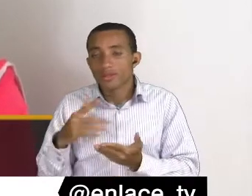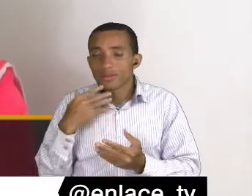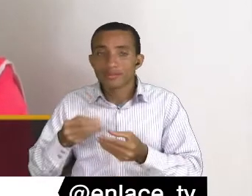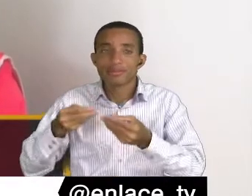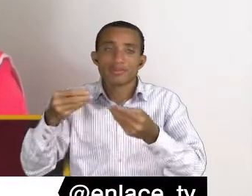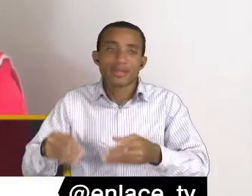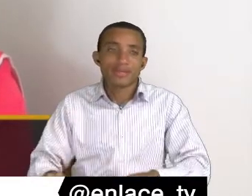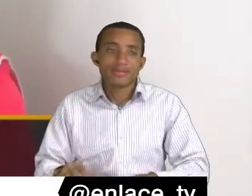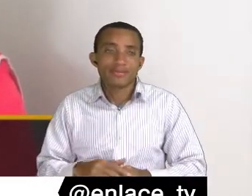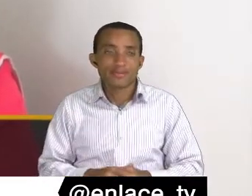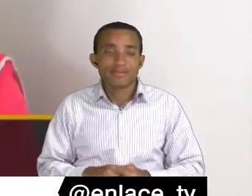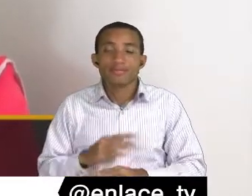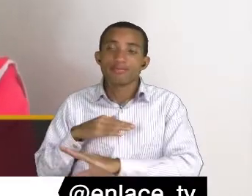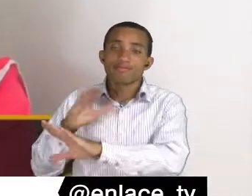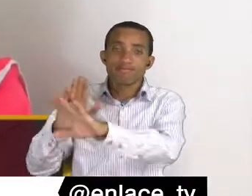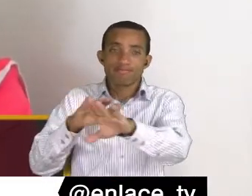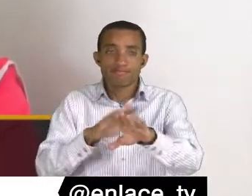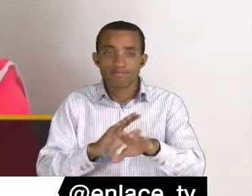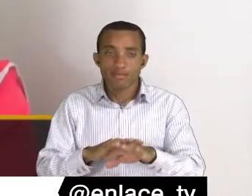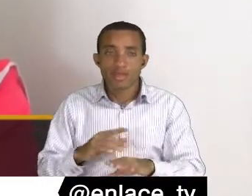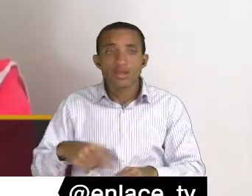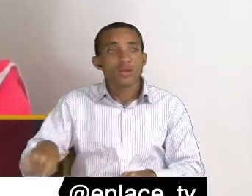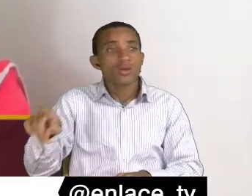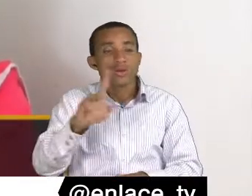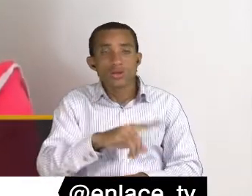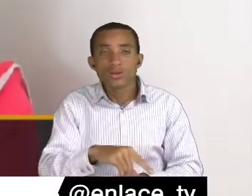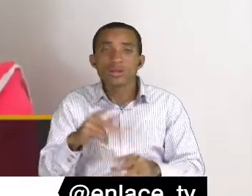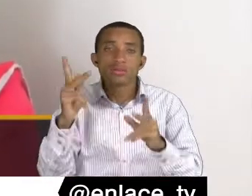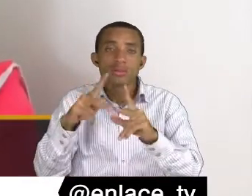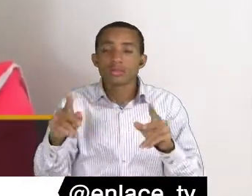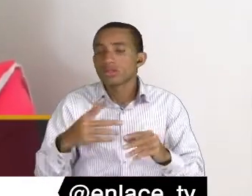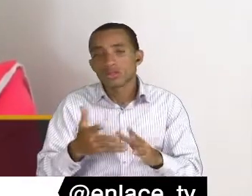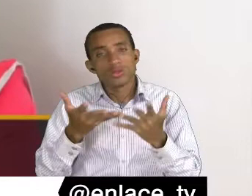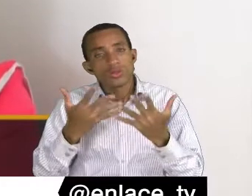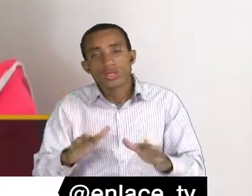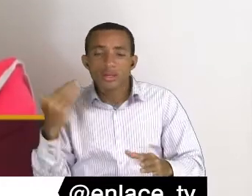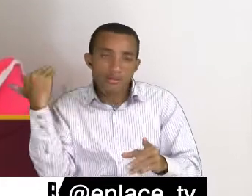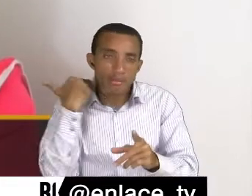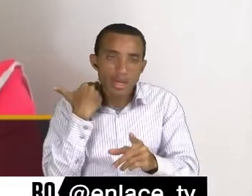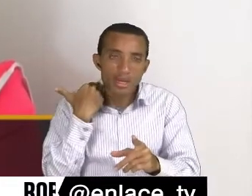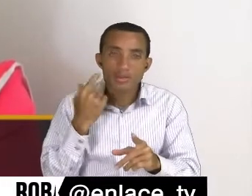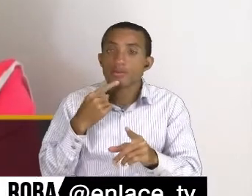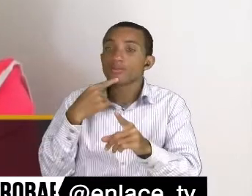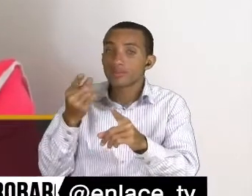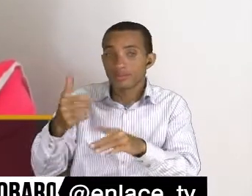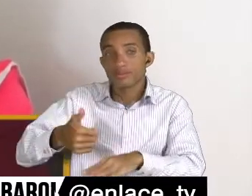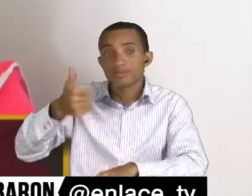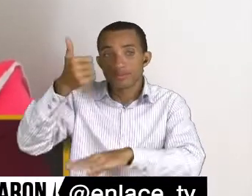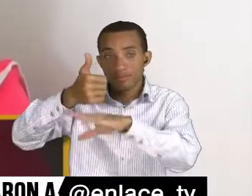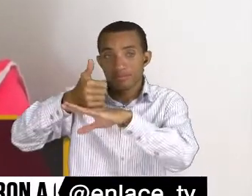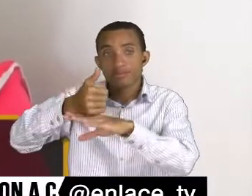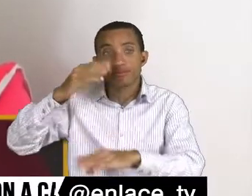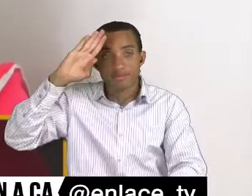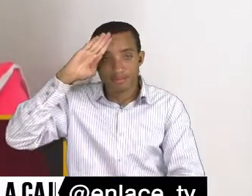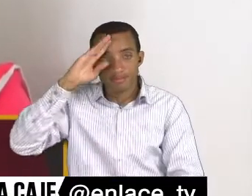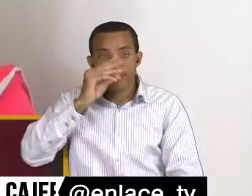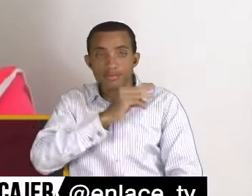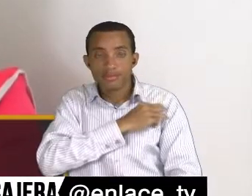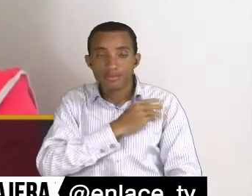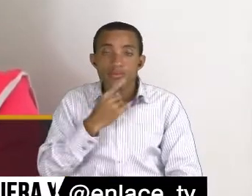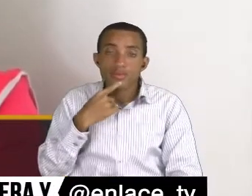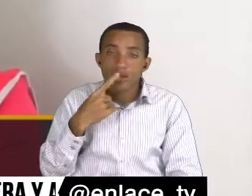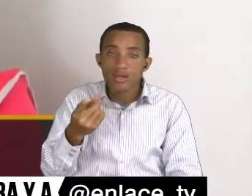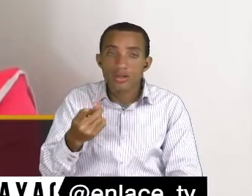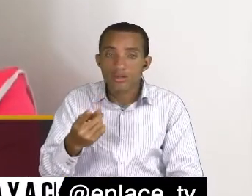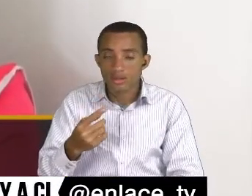el llamado para que no le pase a otra persona. Yo le digo, coronel, la verdad, estoy denunciando porque la policía lo hizo.